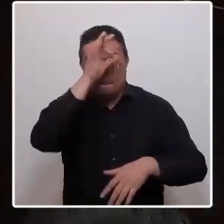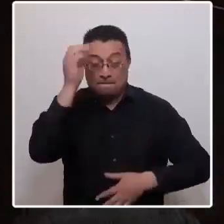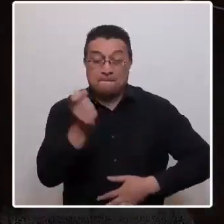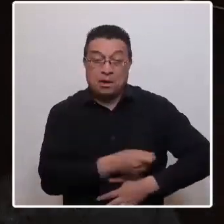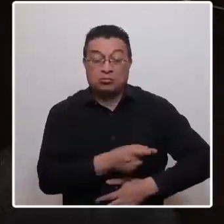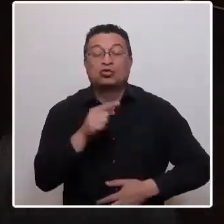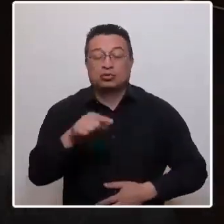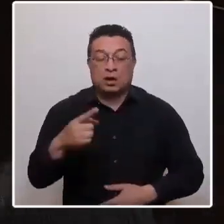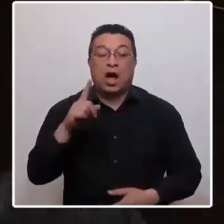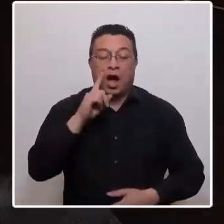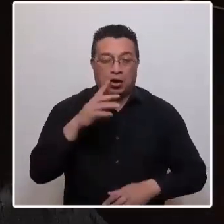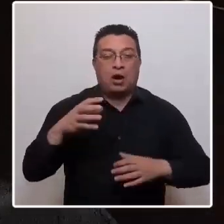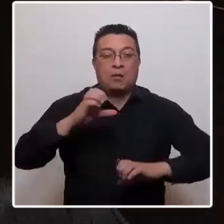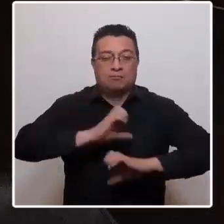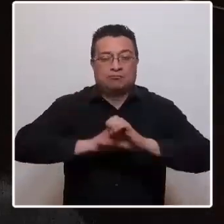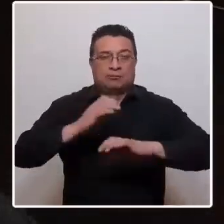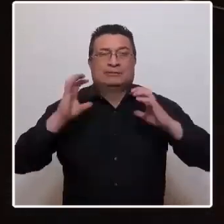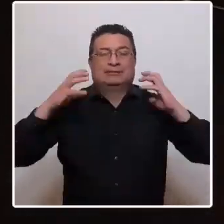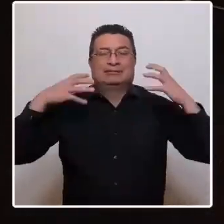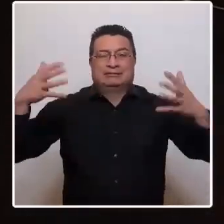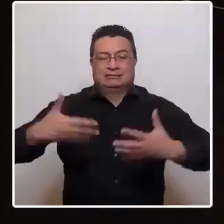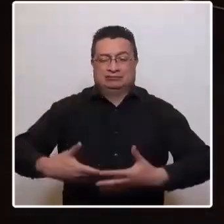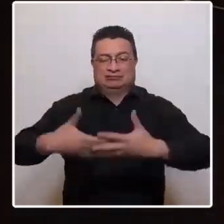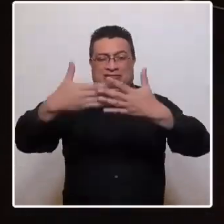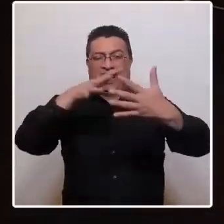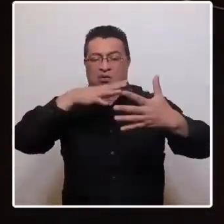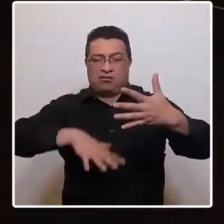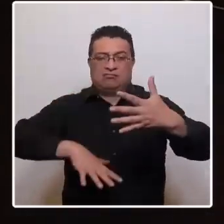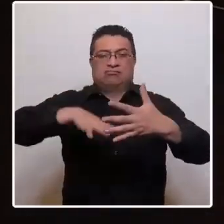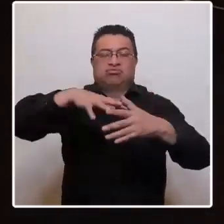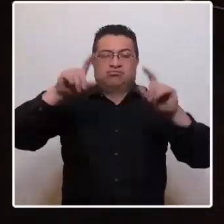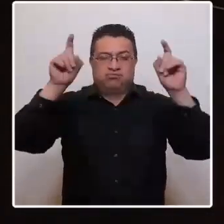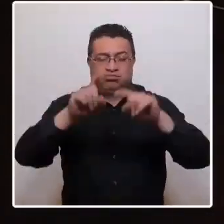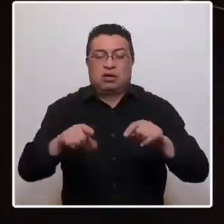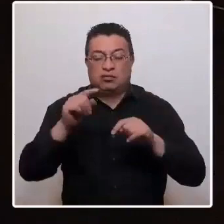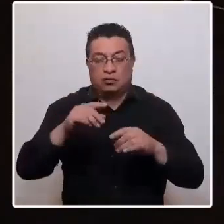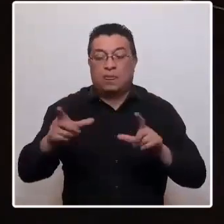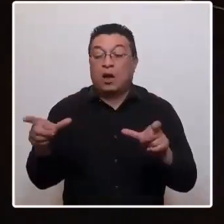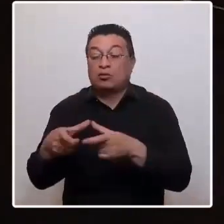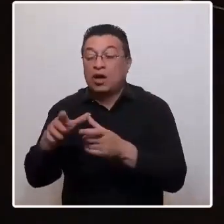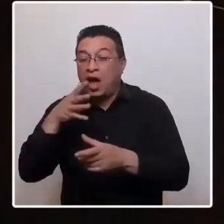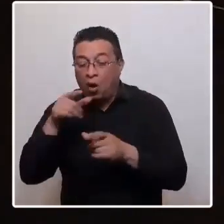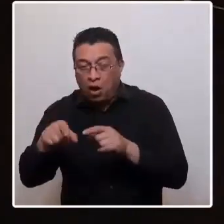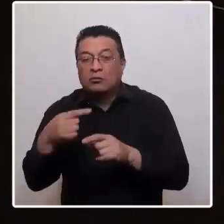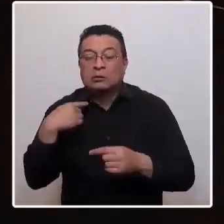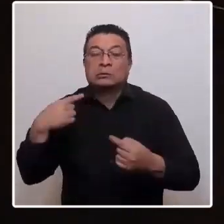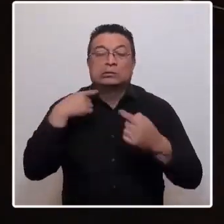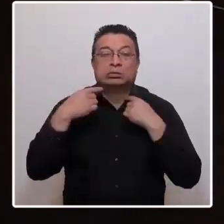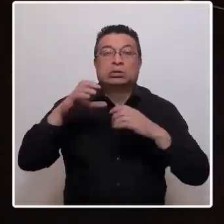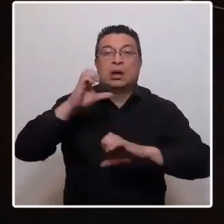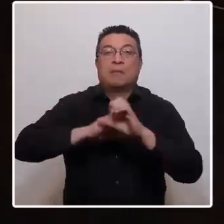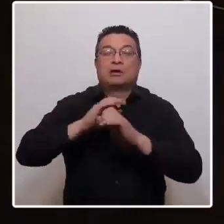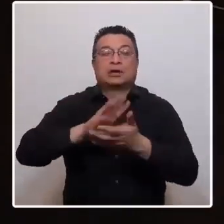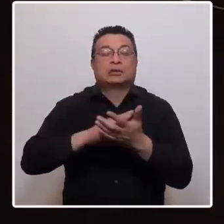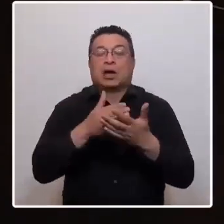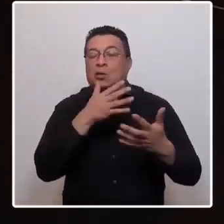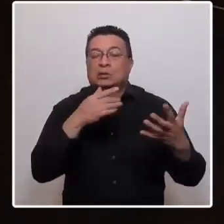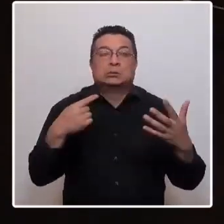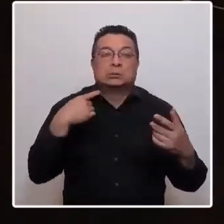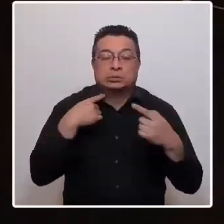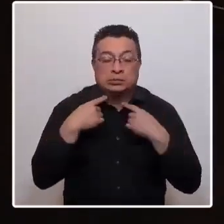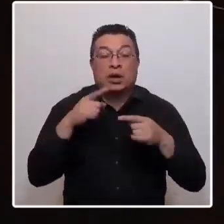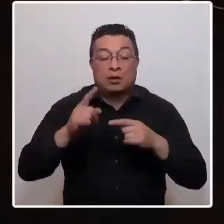enfrentadas a megaproyectos hidroeléctricos, mientras los comités de agua potable rural han sido asediados por las empresas sanitarias. Bajo el mandato